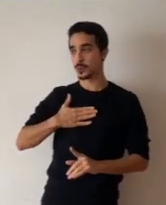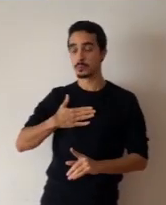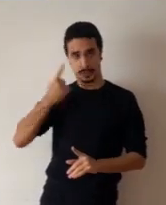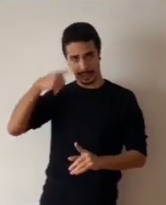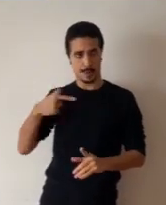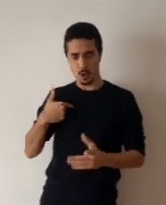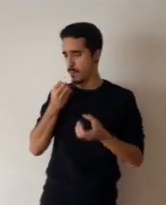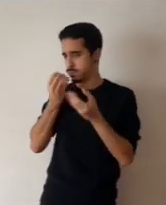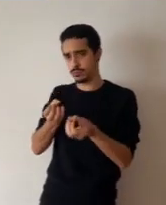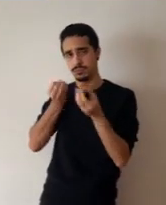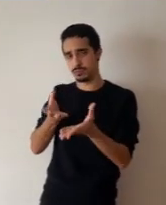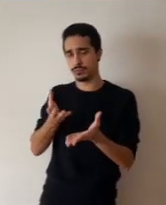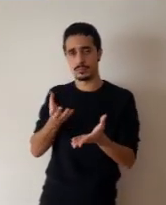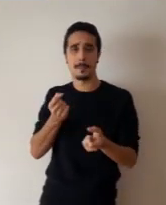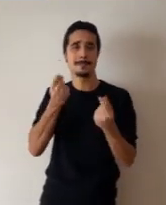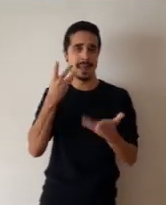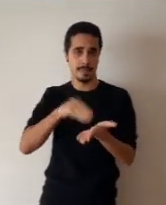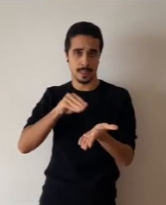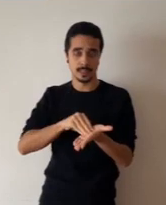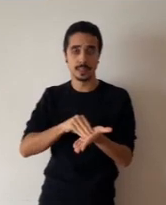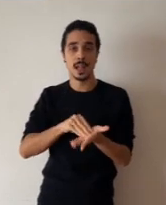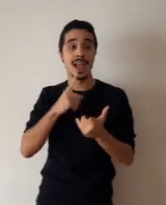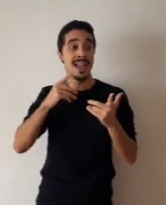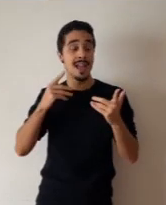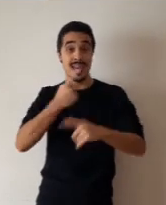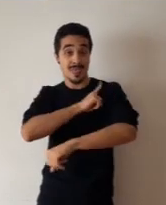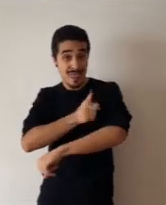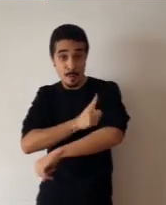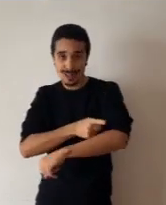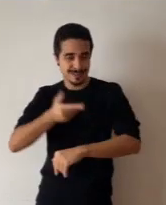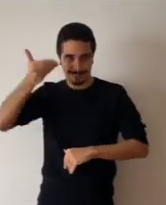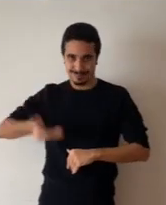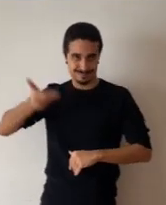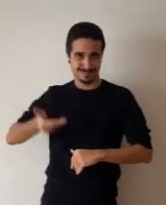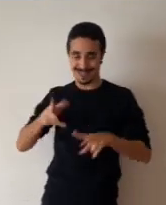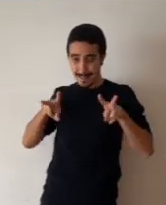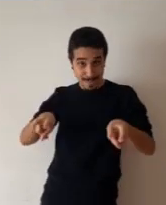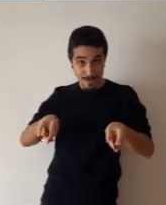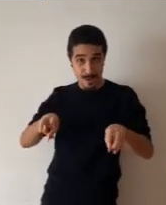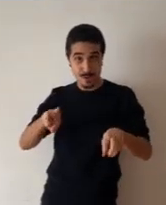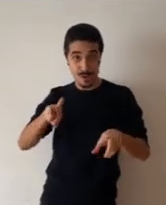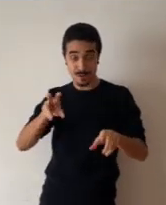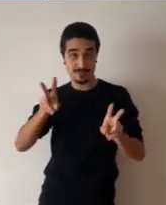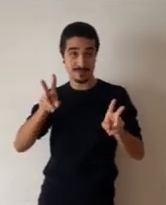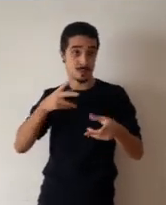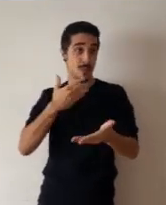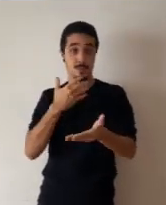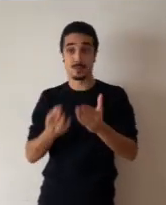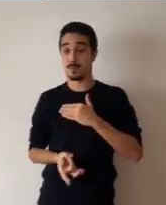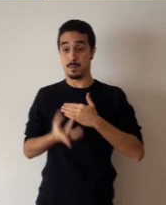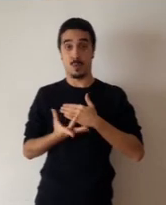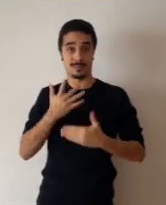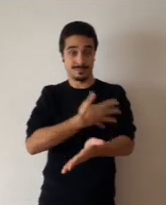Muchos de mis pacientes lo saben porque y me han oído decirlo montones de veces, el ejercicio es fundamental en el inicio, es